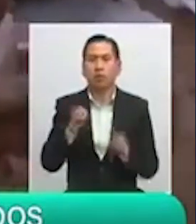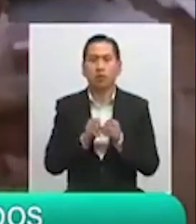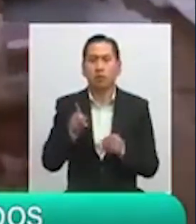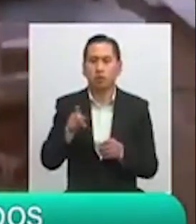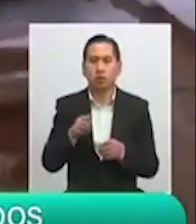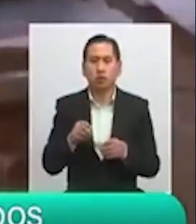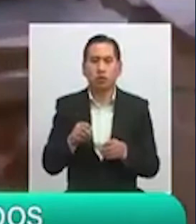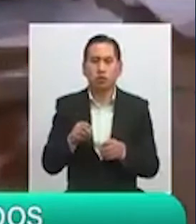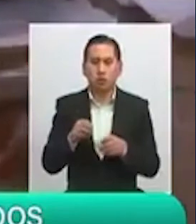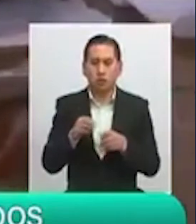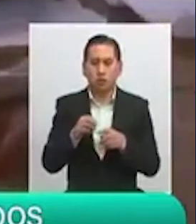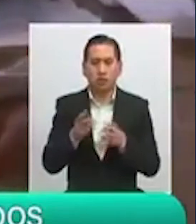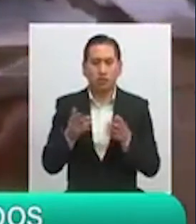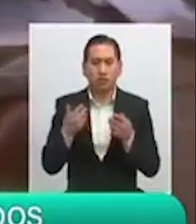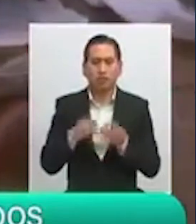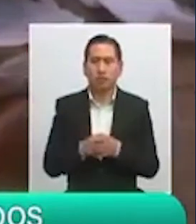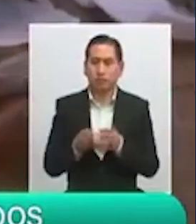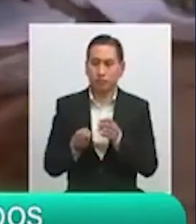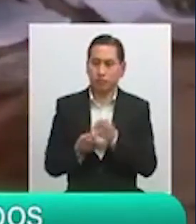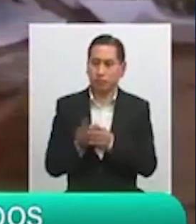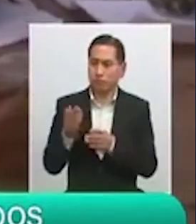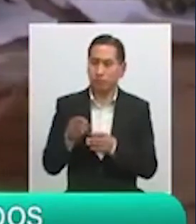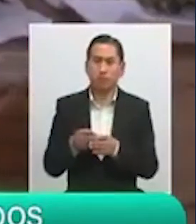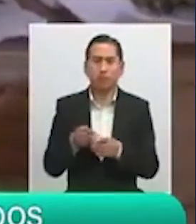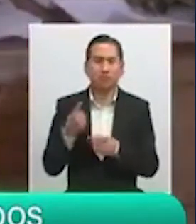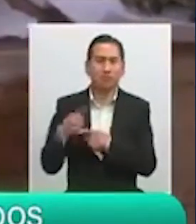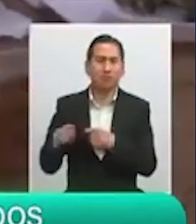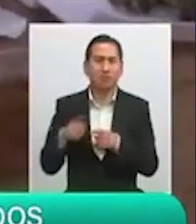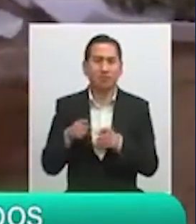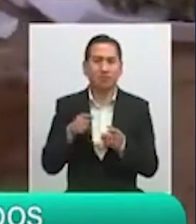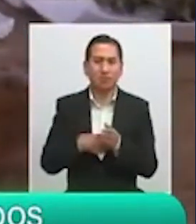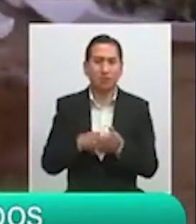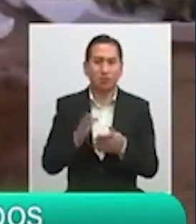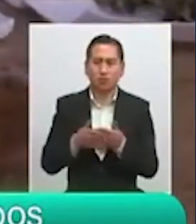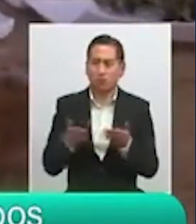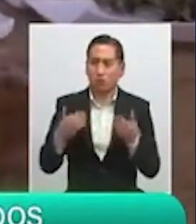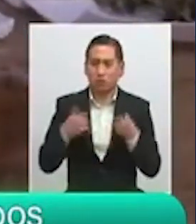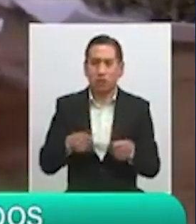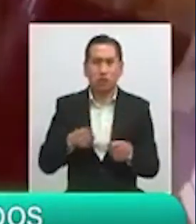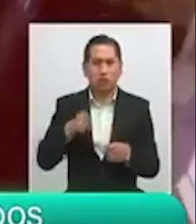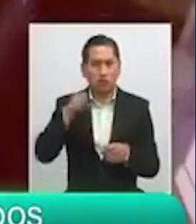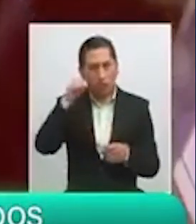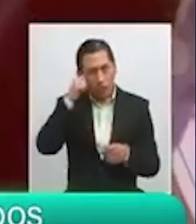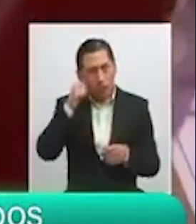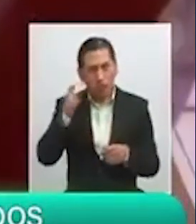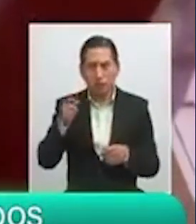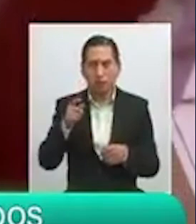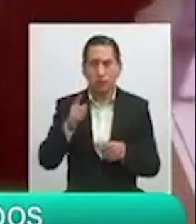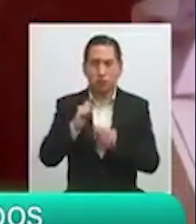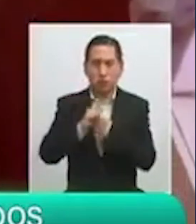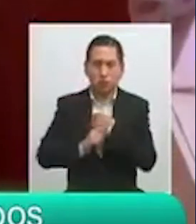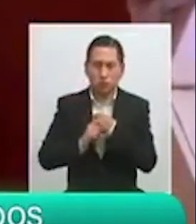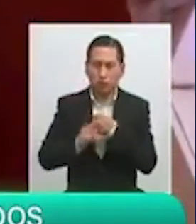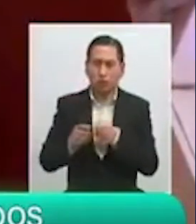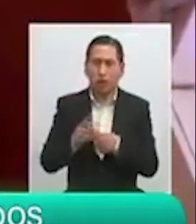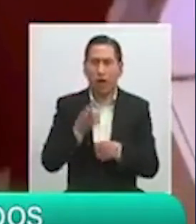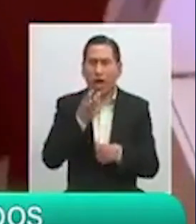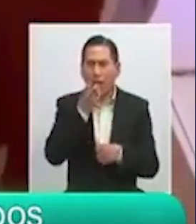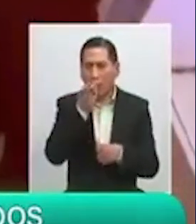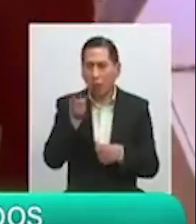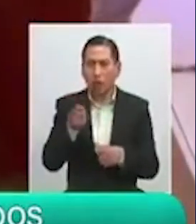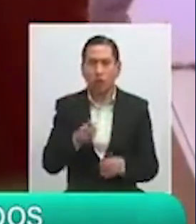uña de gato, ¿no? El eucalipto, el matico, jengibre, la hoja de guayaba, la cebolla, de toronja, el ajo, la